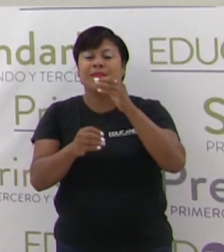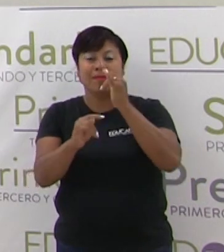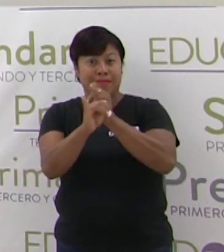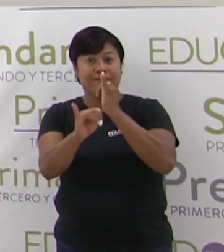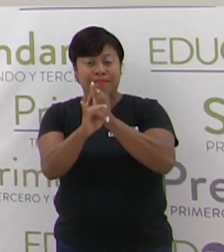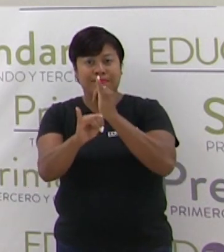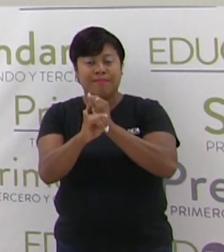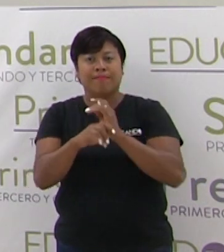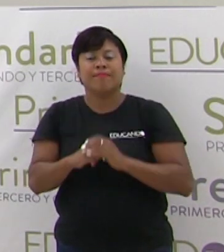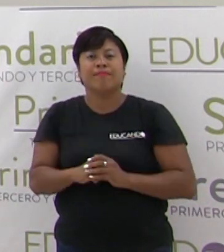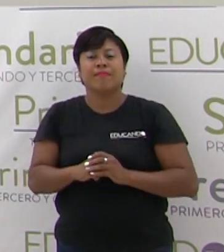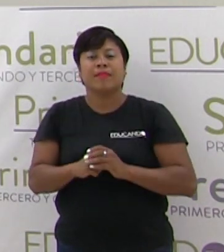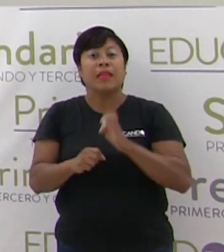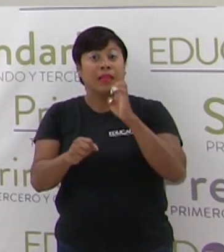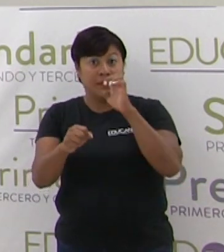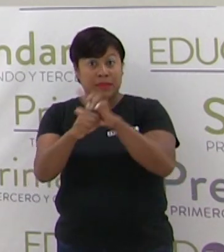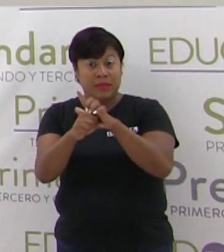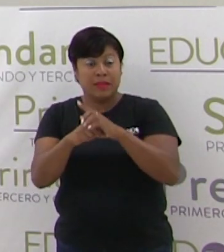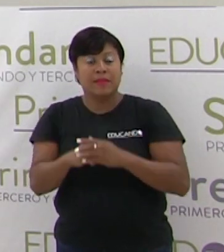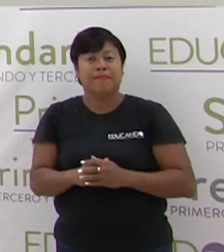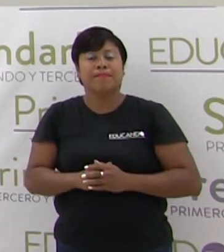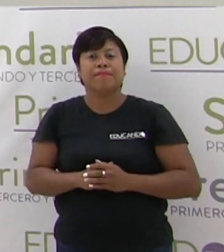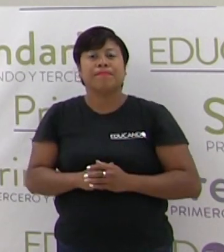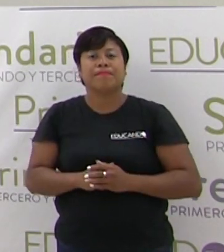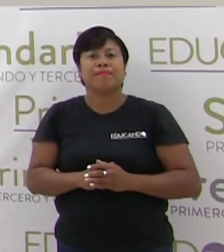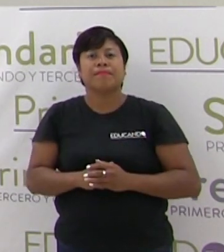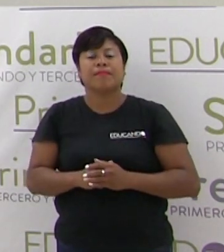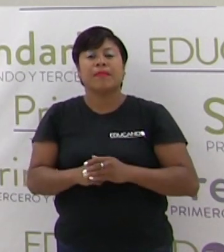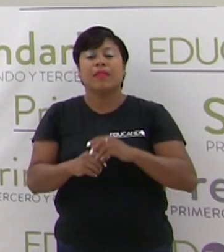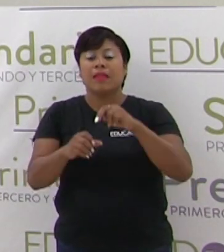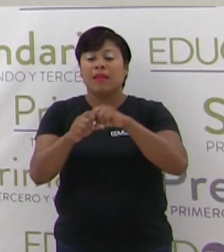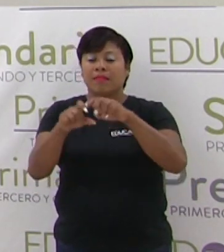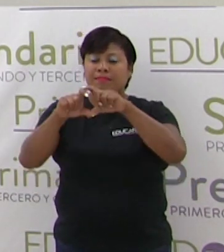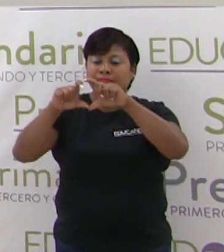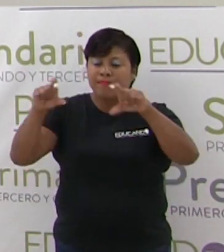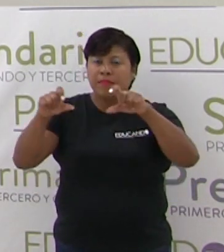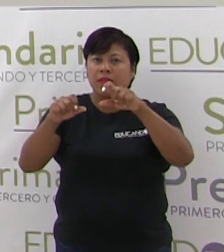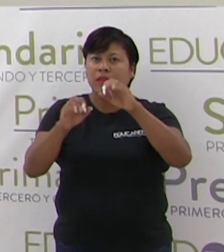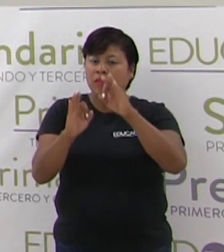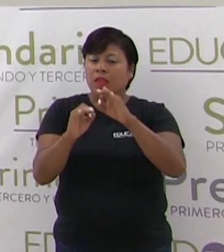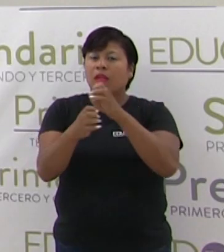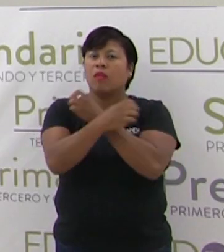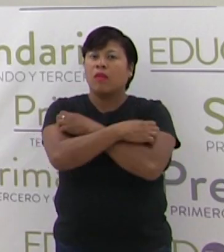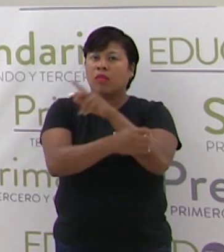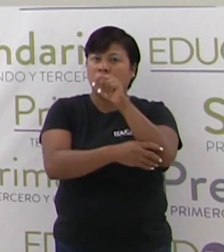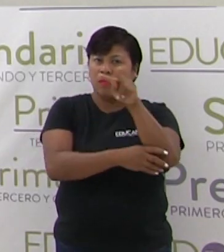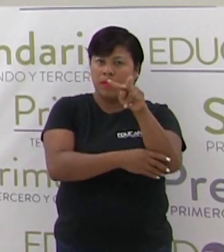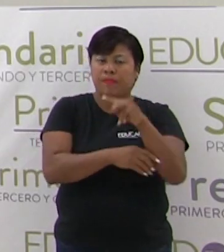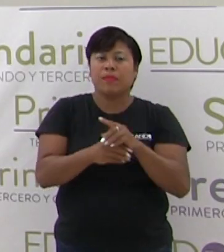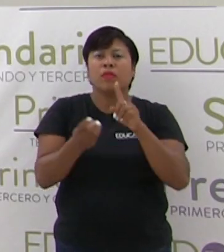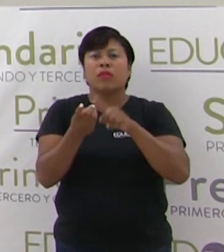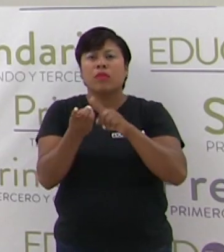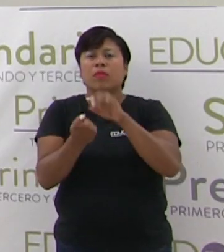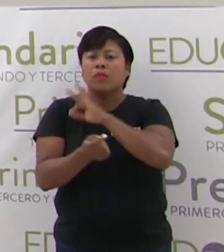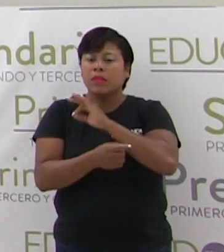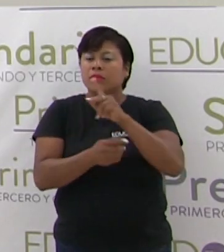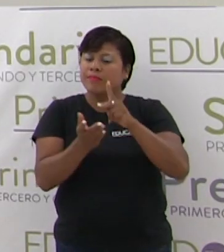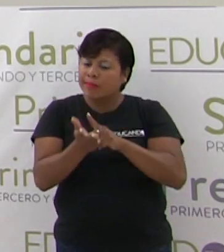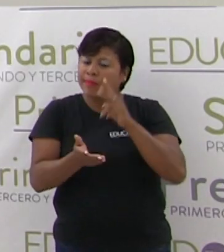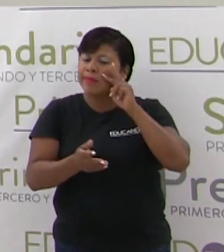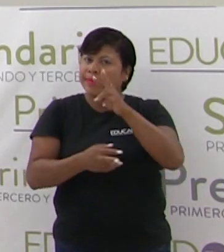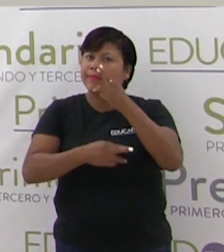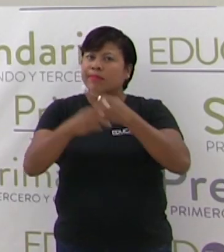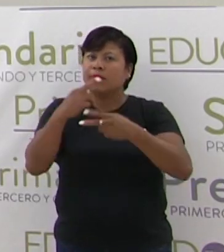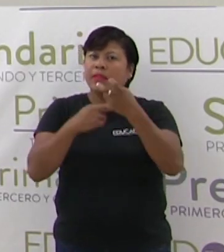redes sociales. En especial, en el sitio oficial de Educando TV, en donde pueden volver a